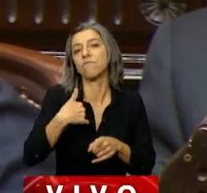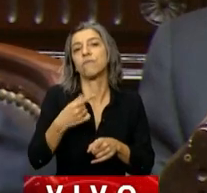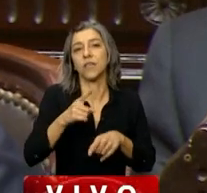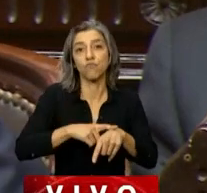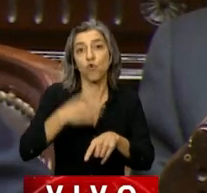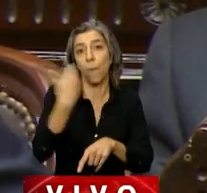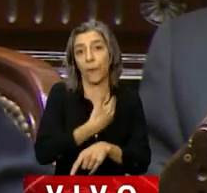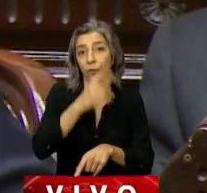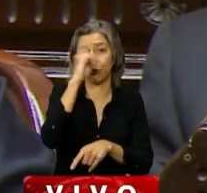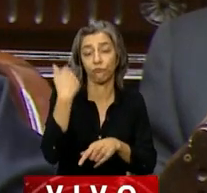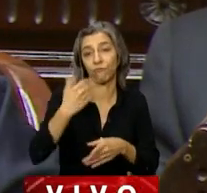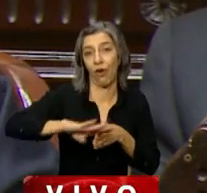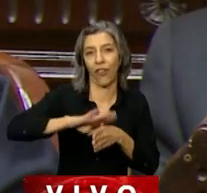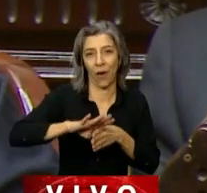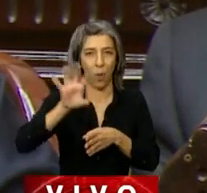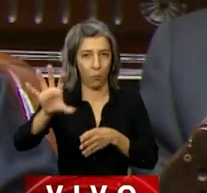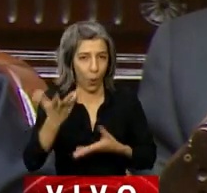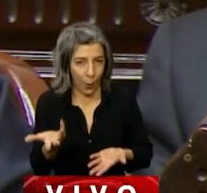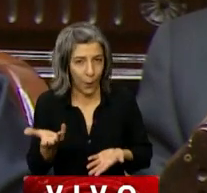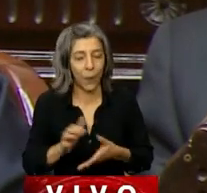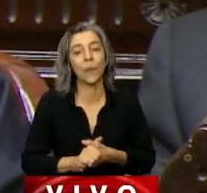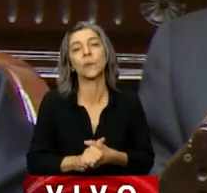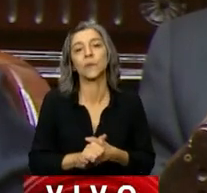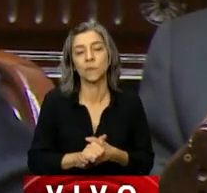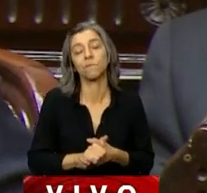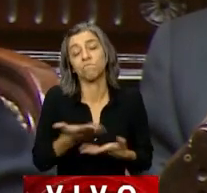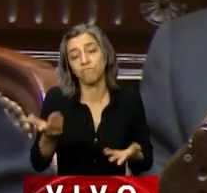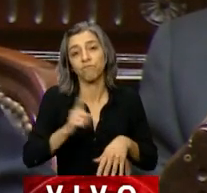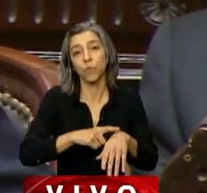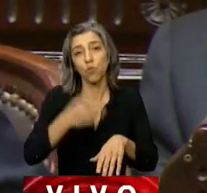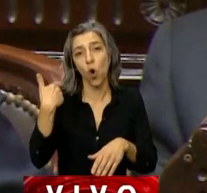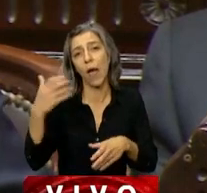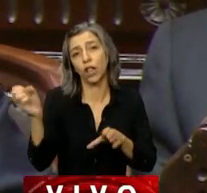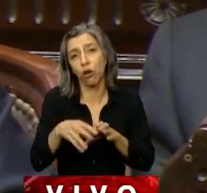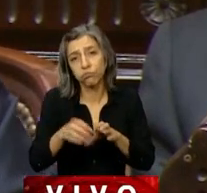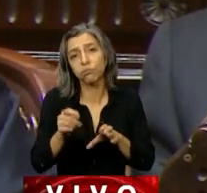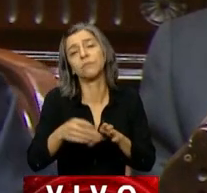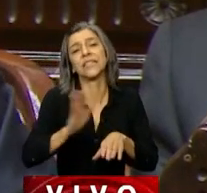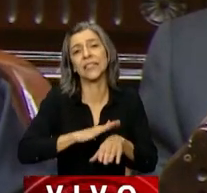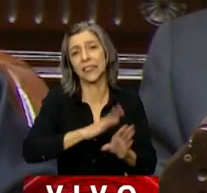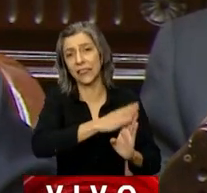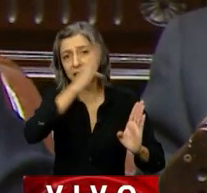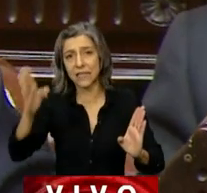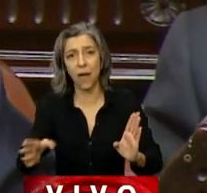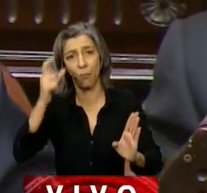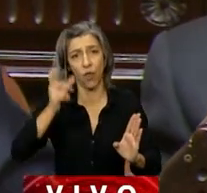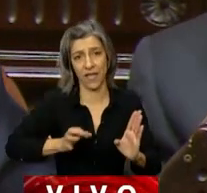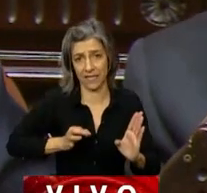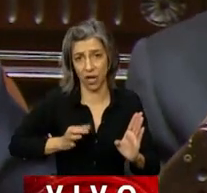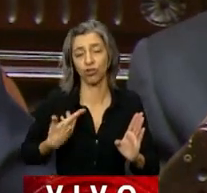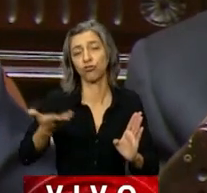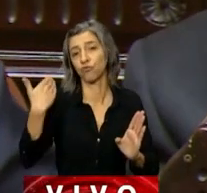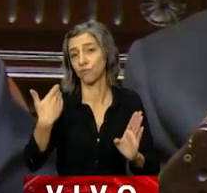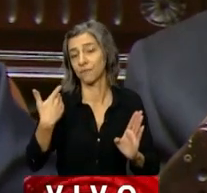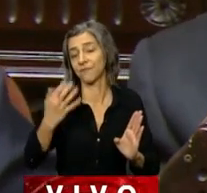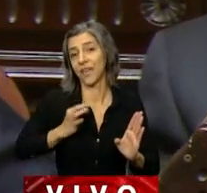que la Nación tenía para con la provincia. Este viejo fideicomiso tenía un plazo de 10 años, venciendo el mismo en el